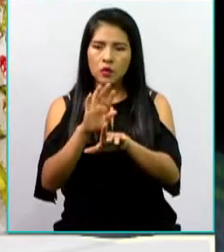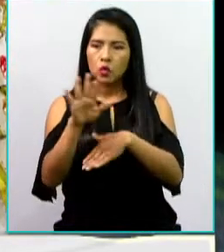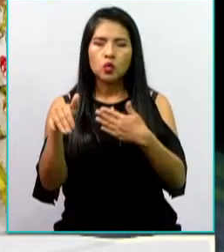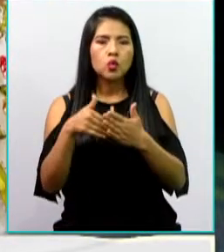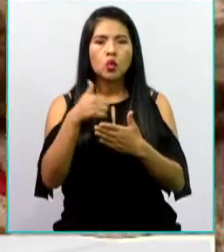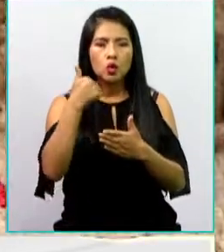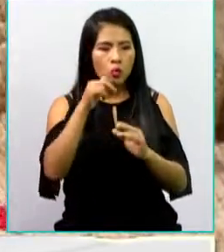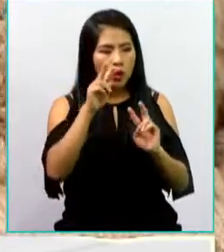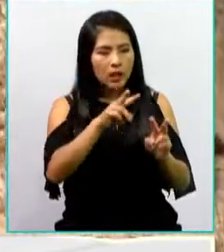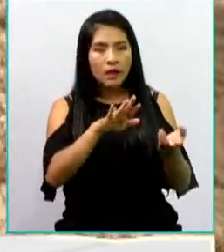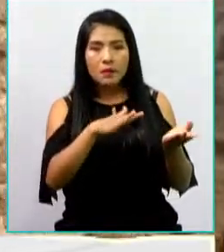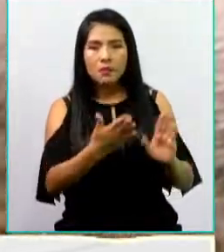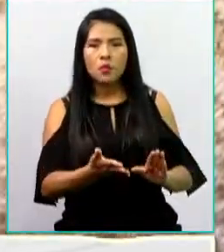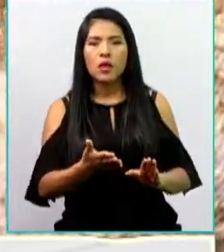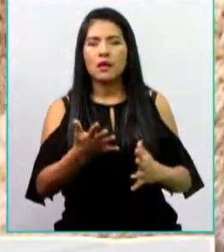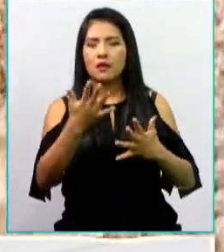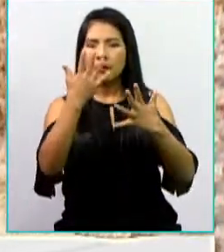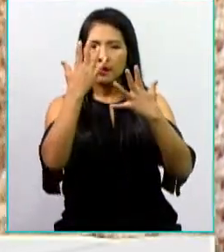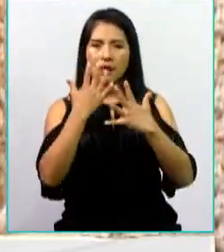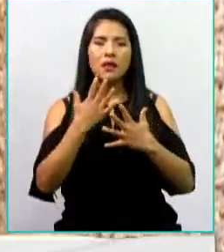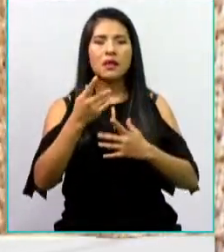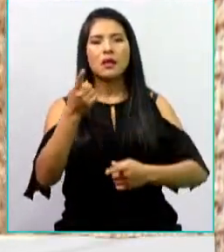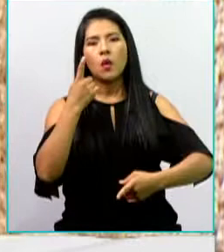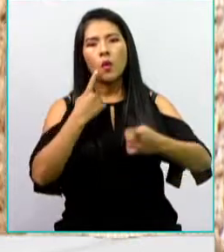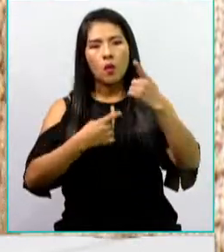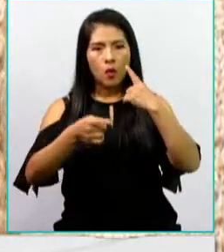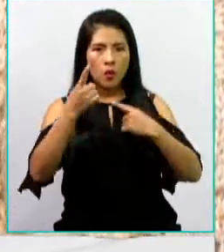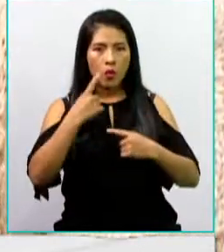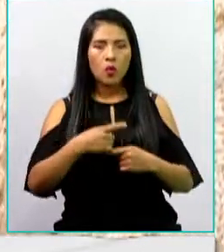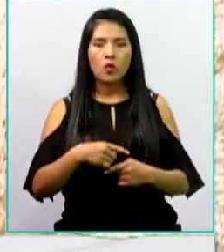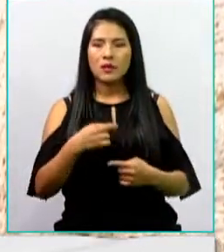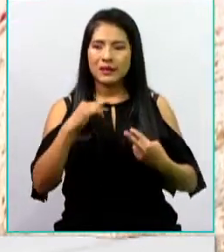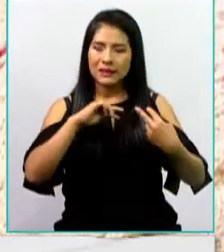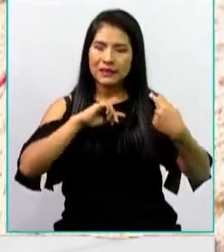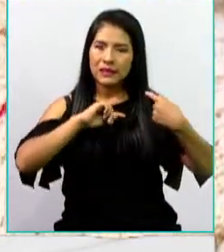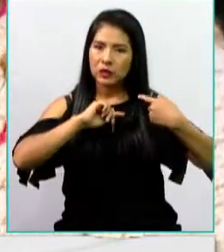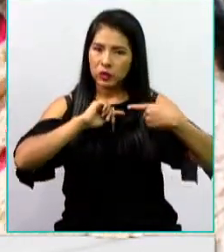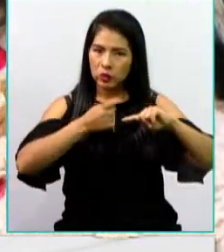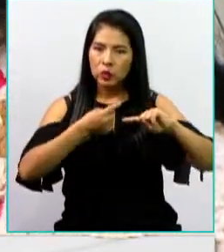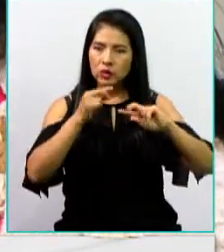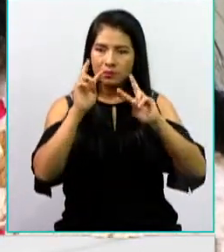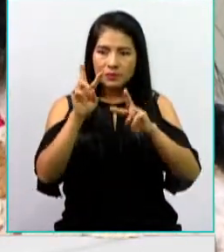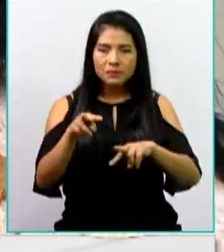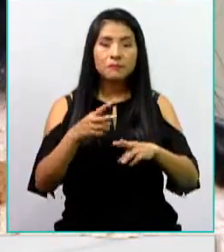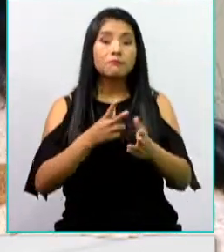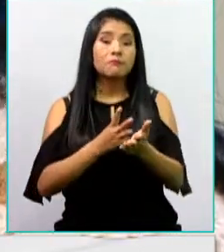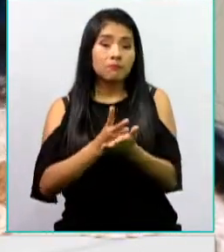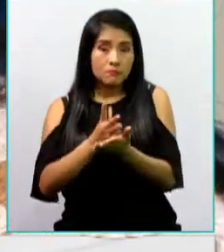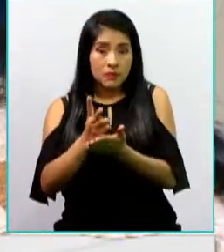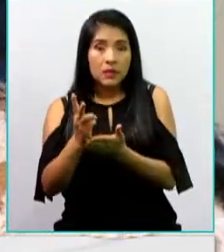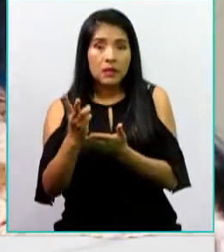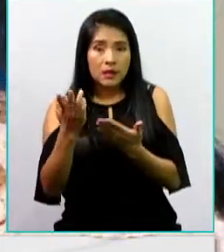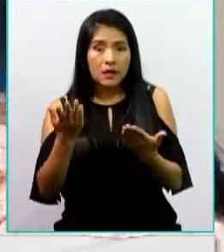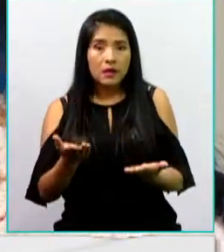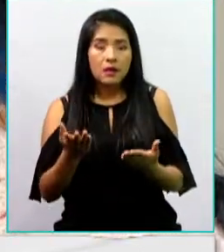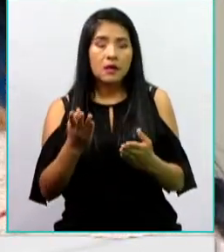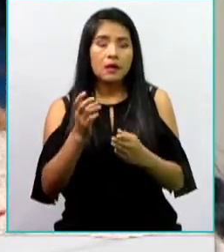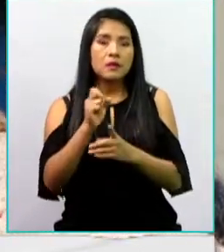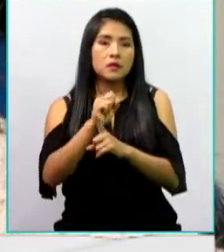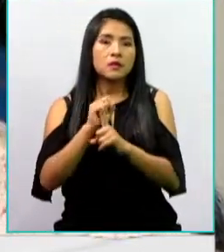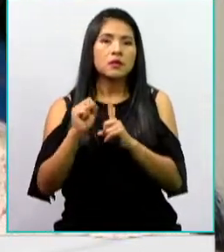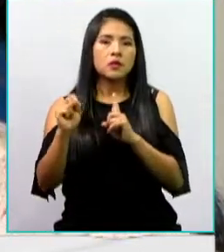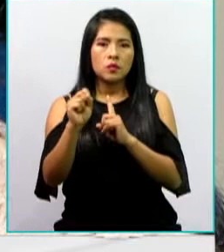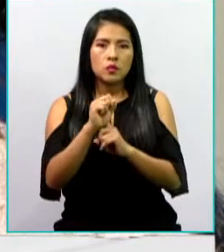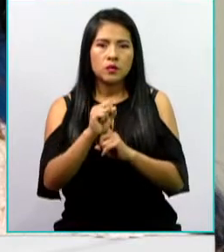mismas, ¿no? Todos nos sentimos de una mujer. Es bien triste ver esa realidad para